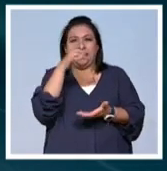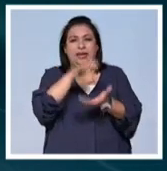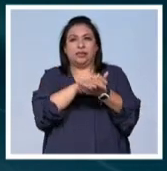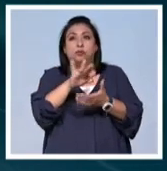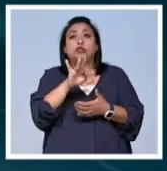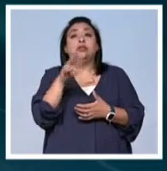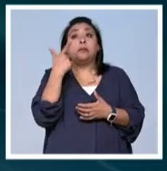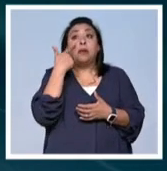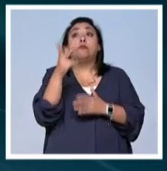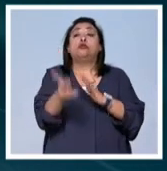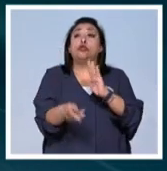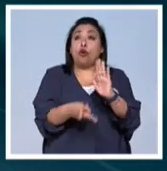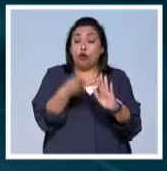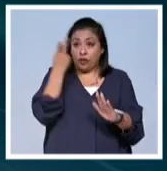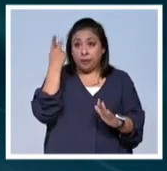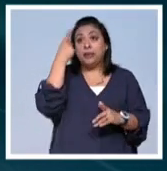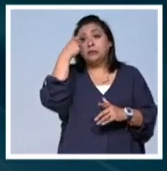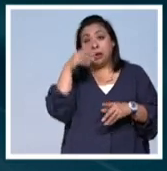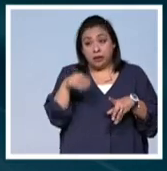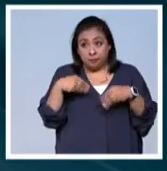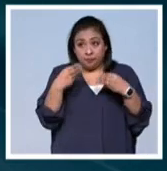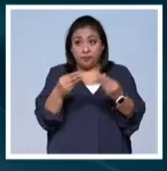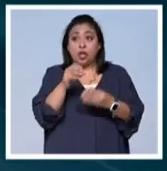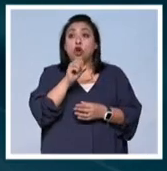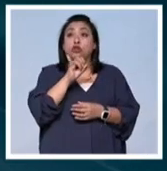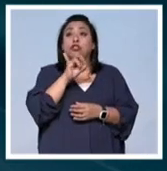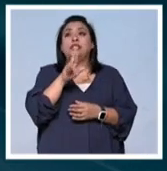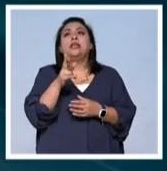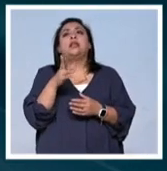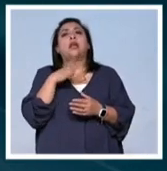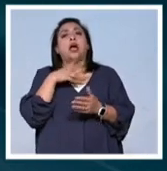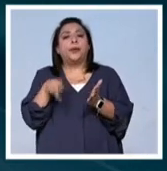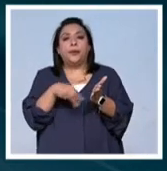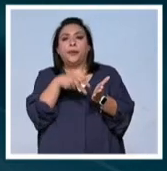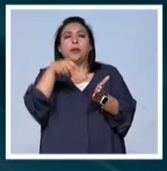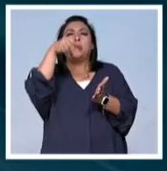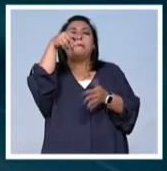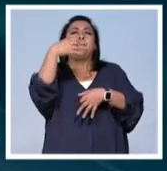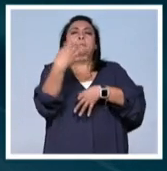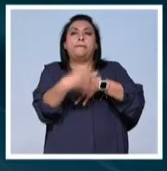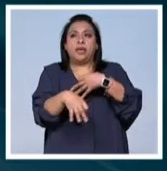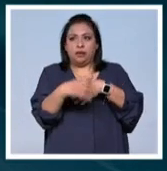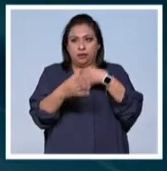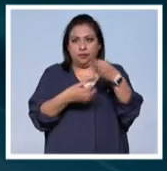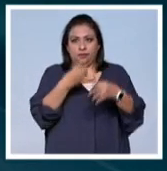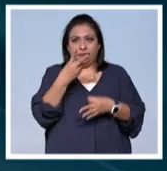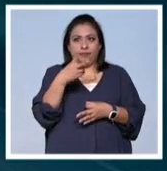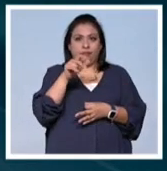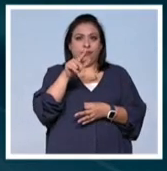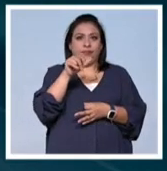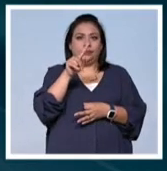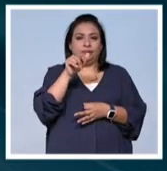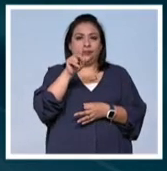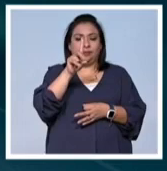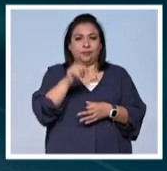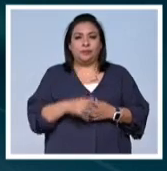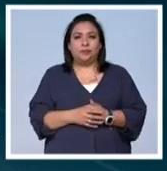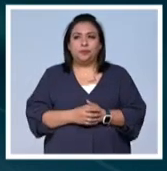se hará presente nuevamente para otorgarle a Osiris una resurrección temporal Noticias 22 Alberto